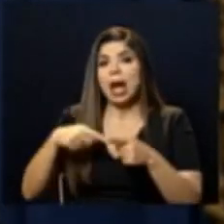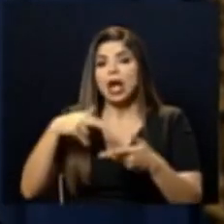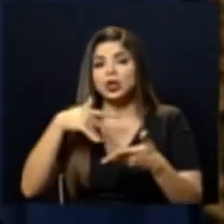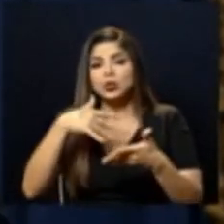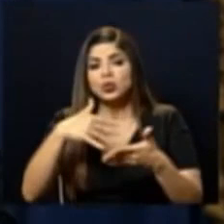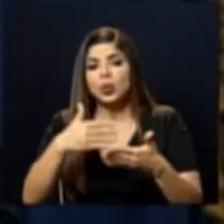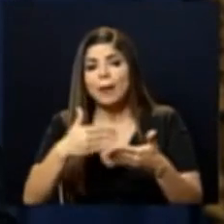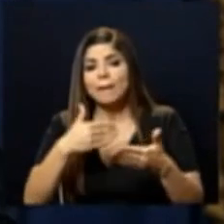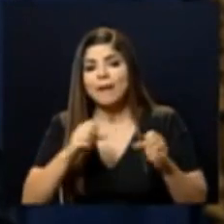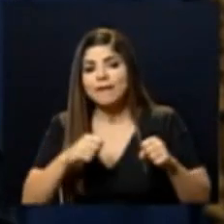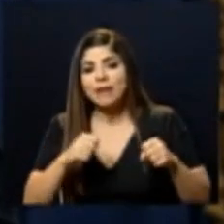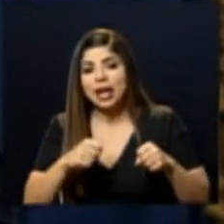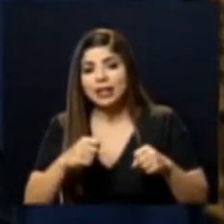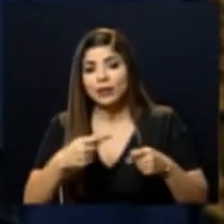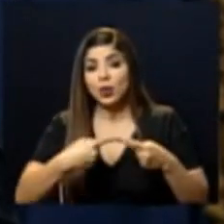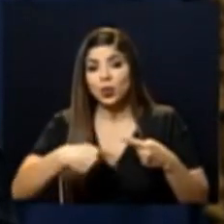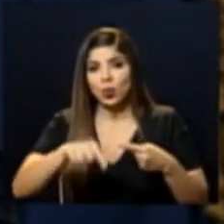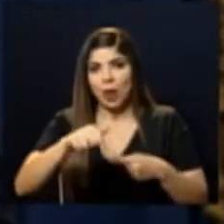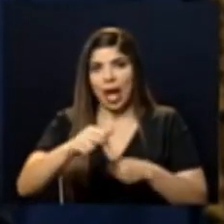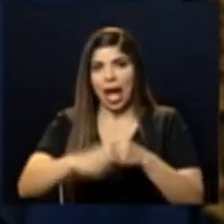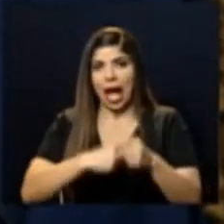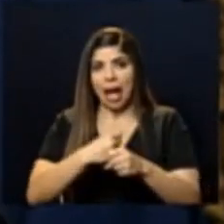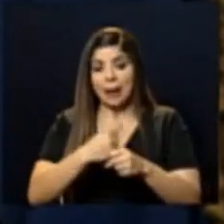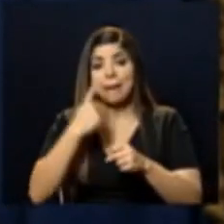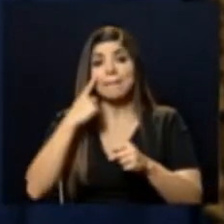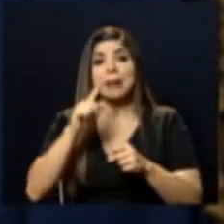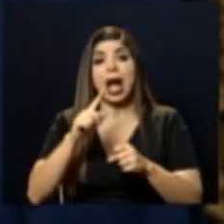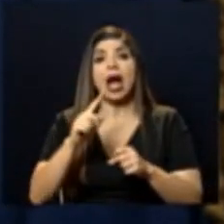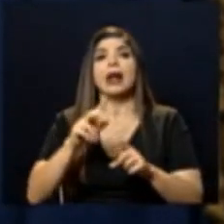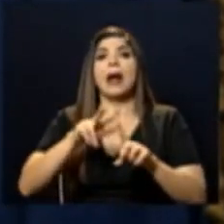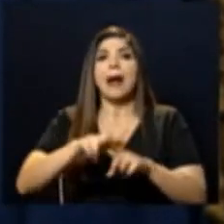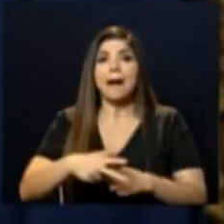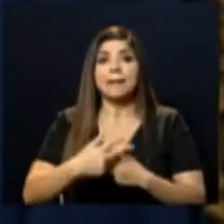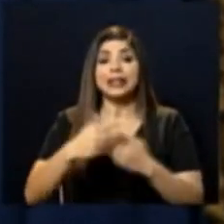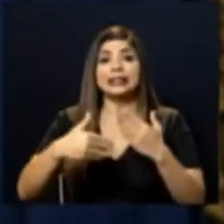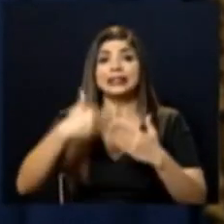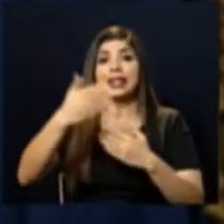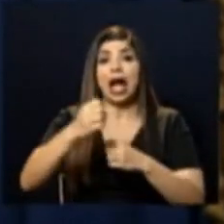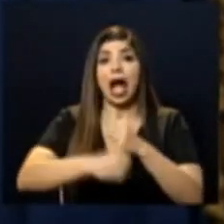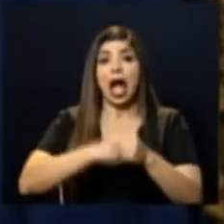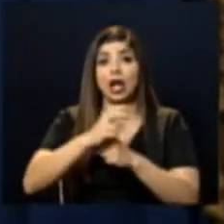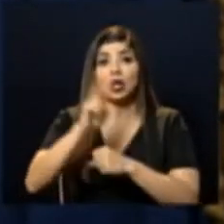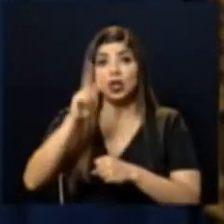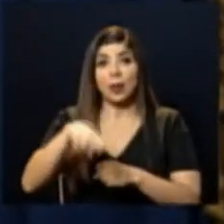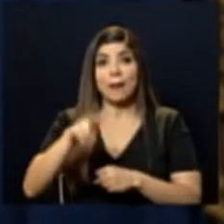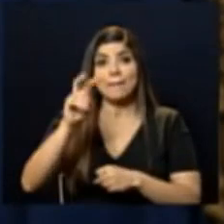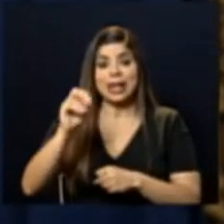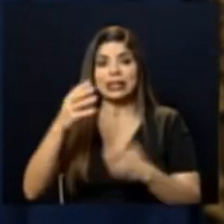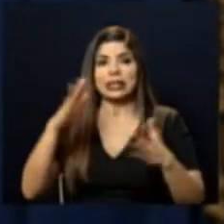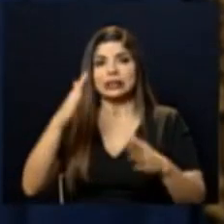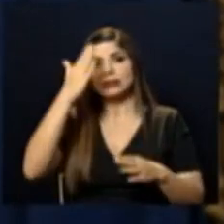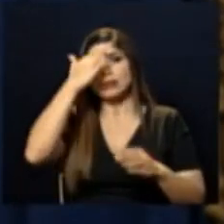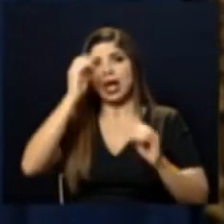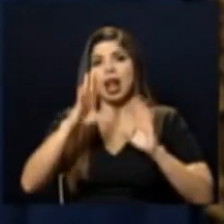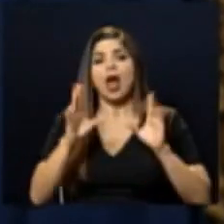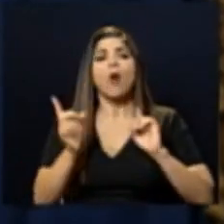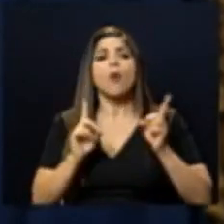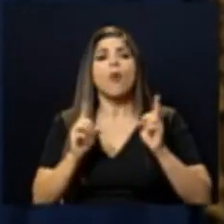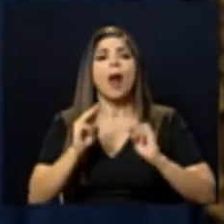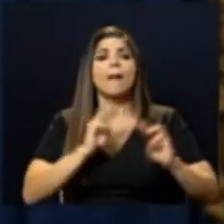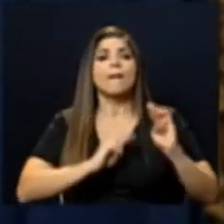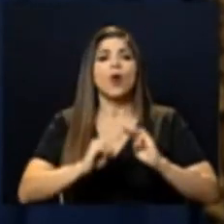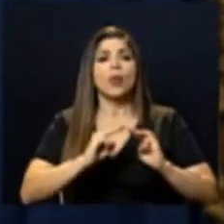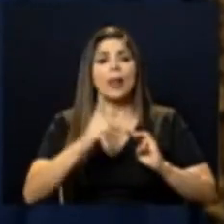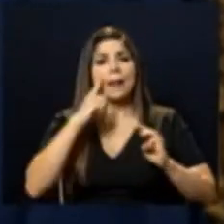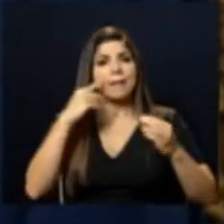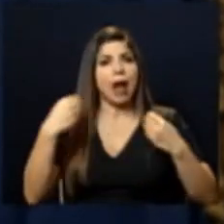de prefactibilidad durante este año para arrancar en el 2020 con claridad sobre el modelo de mercado más